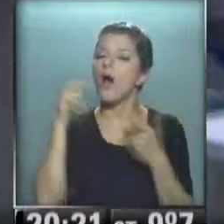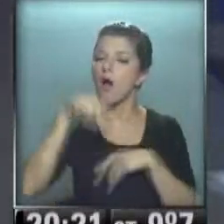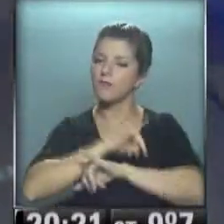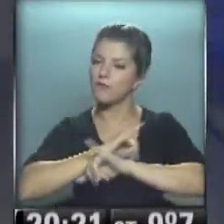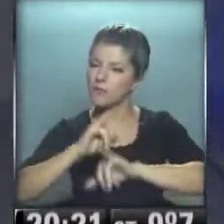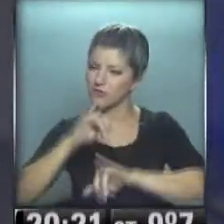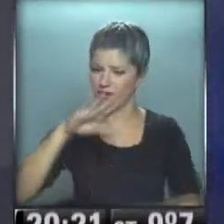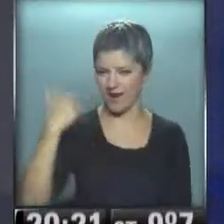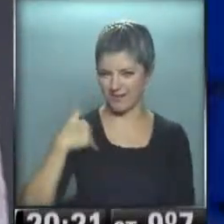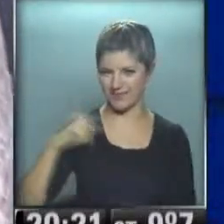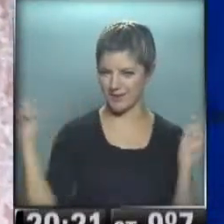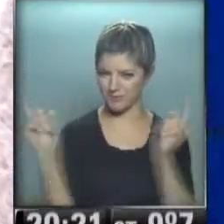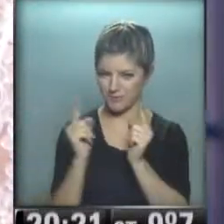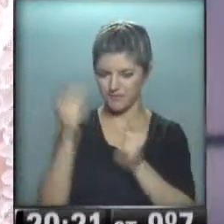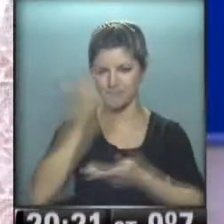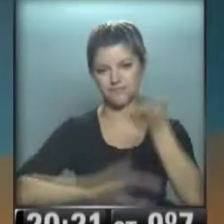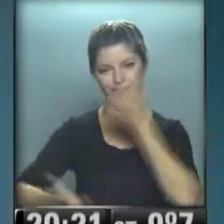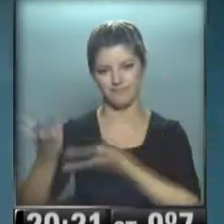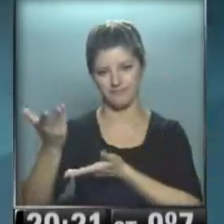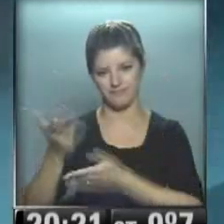Información nacional en síntesis.